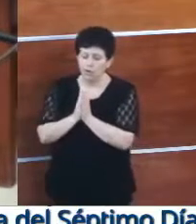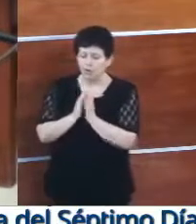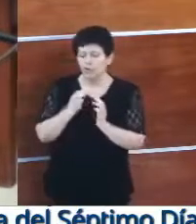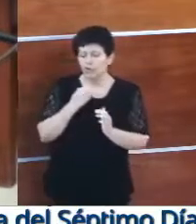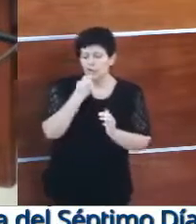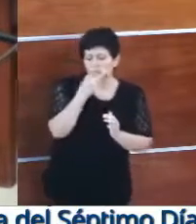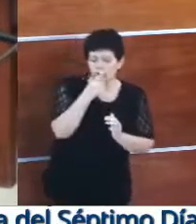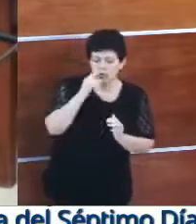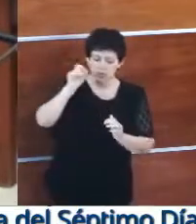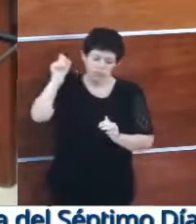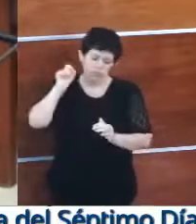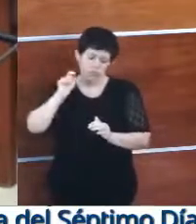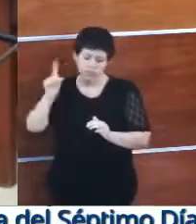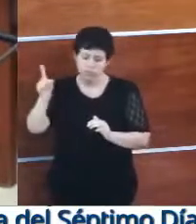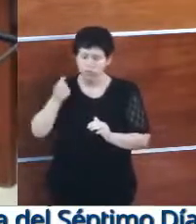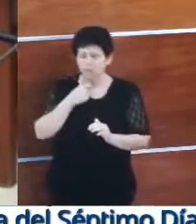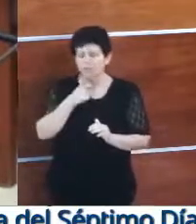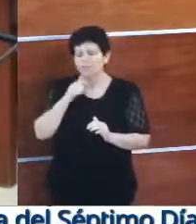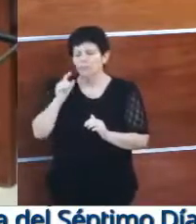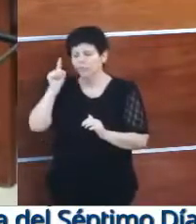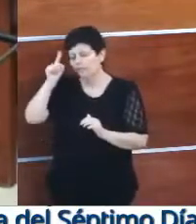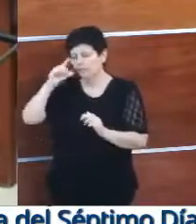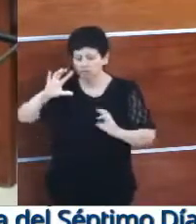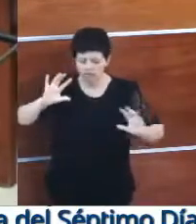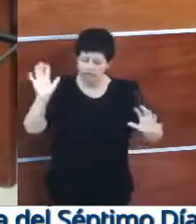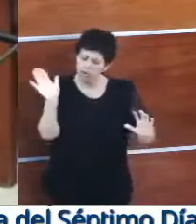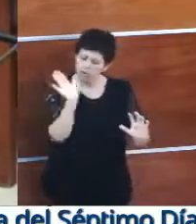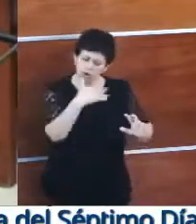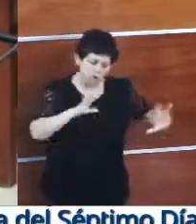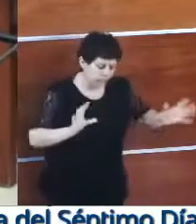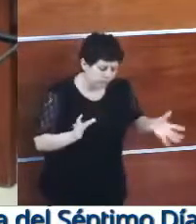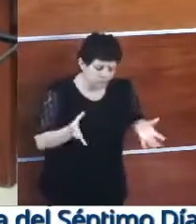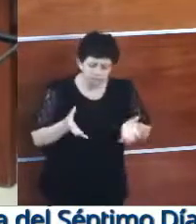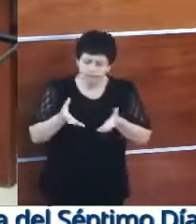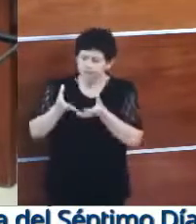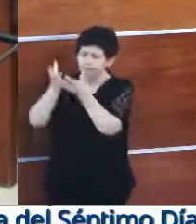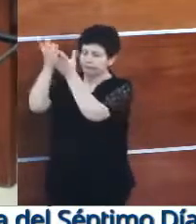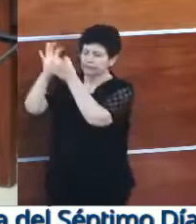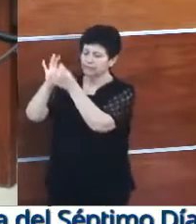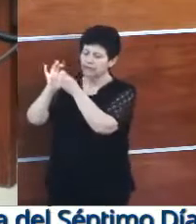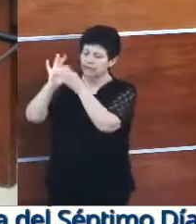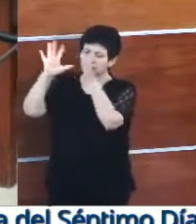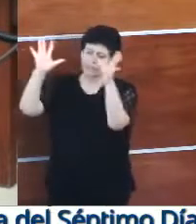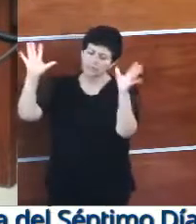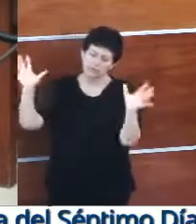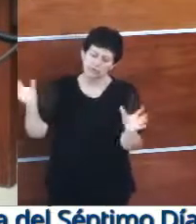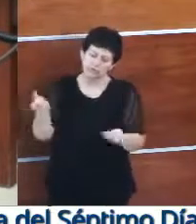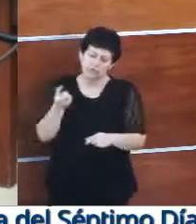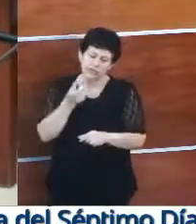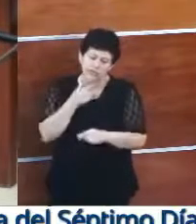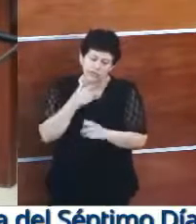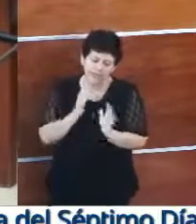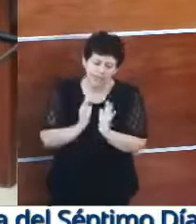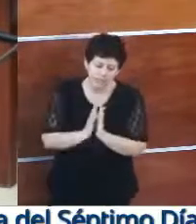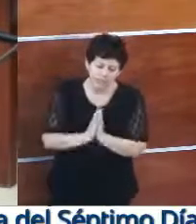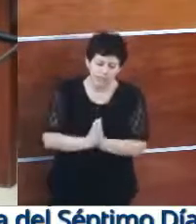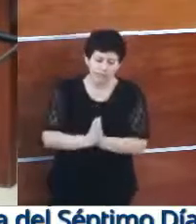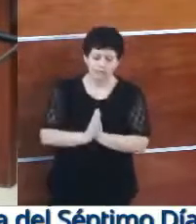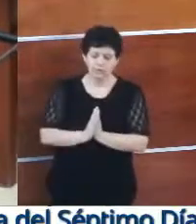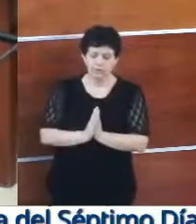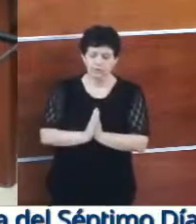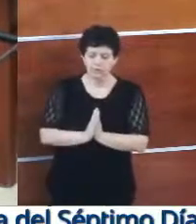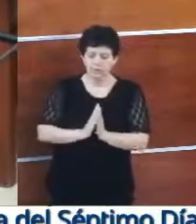tuyos que vendrás a buscar. Anhelamos la salvación. Queremos heredar